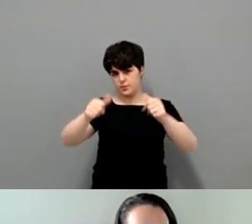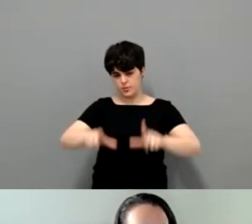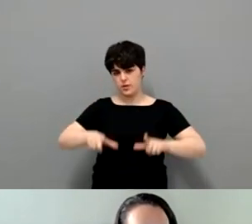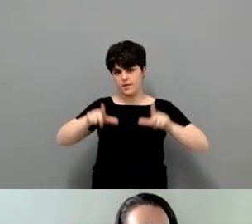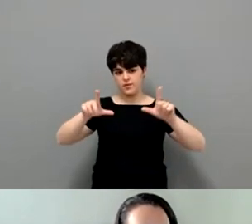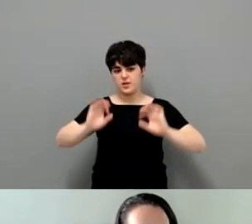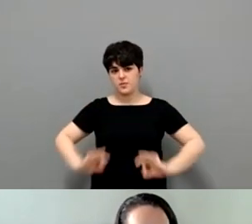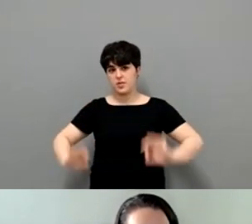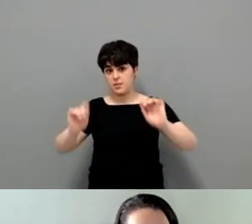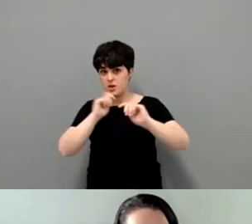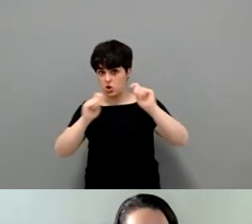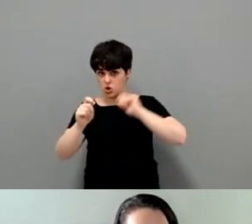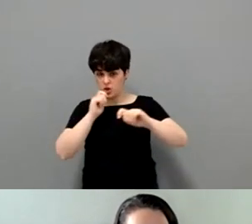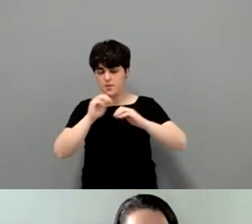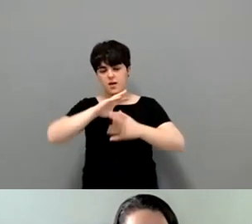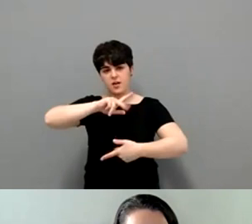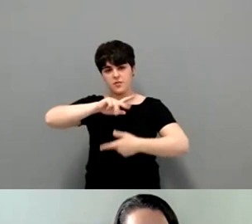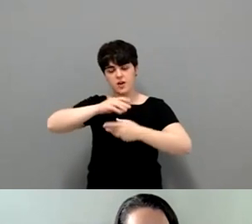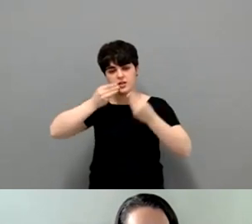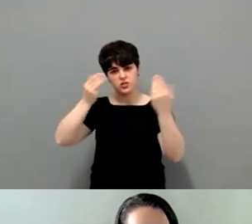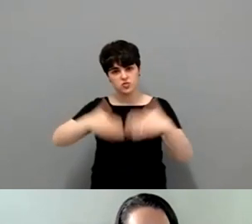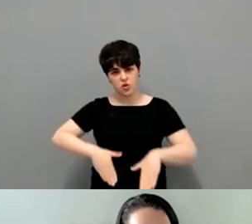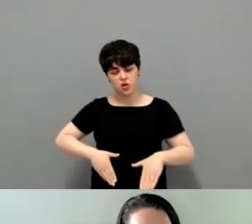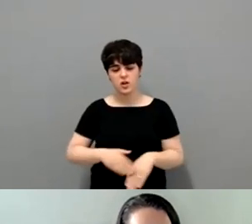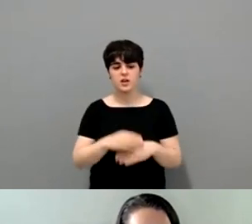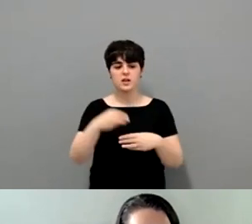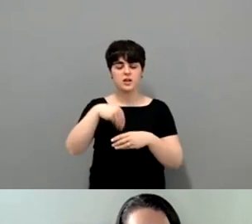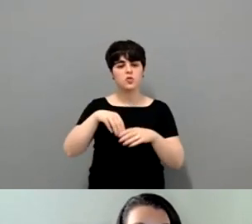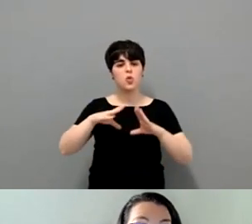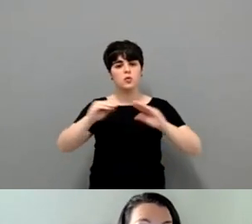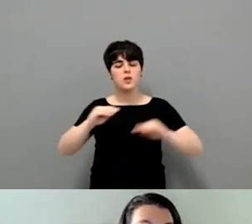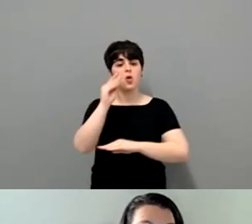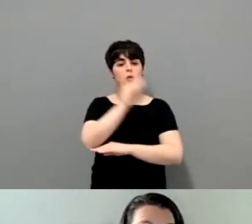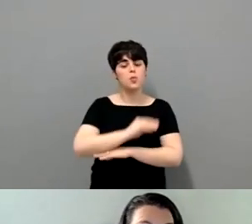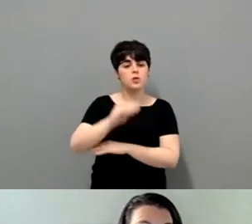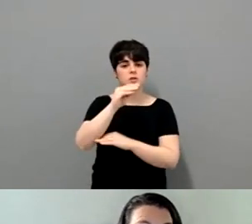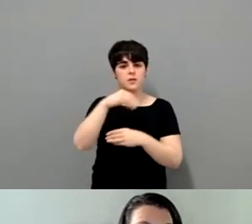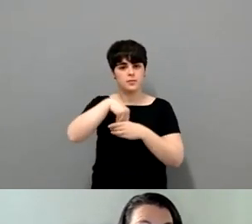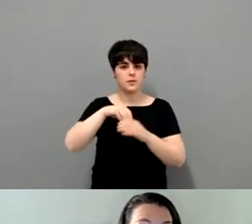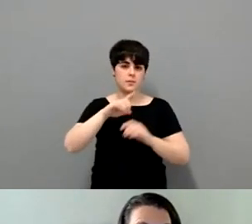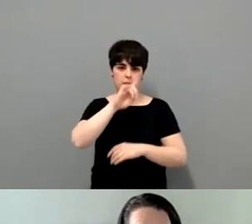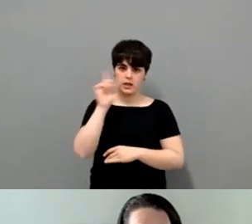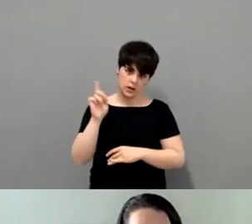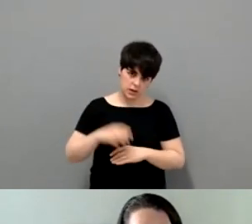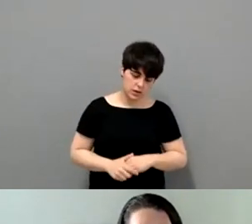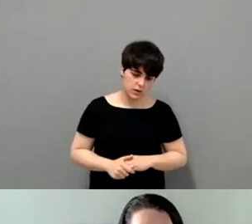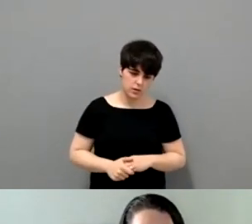licenciada en Periodismo, Geografía e Historia por la Universidad Complutense de Madrid.